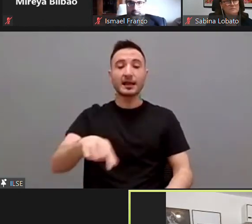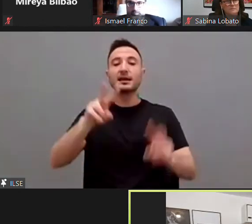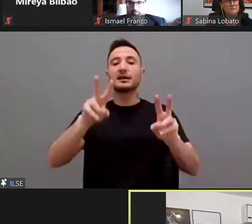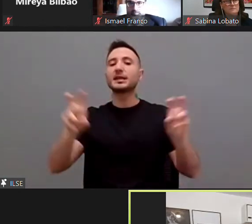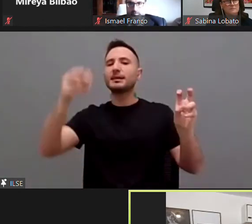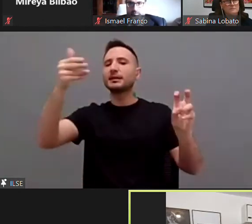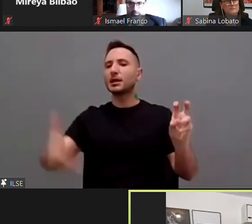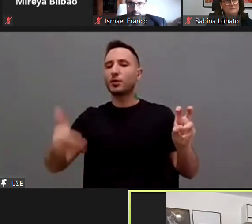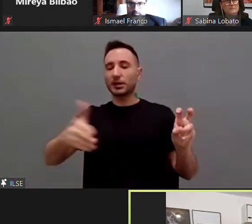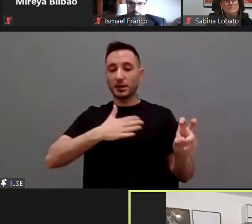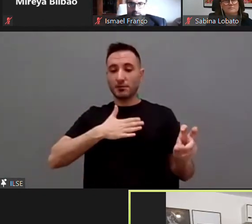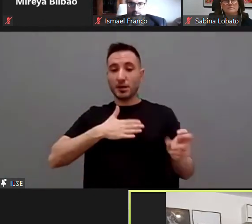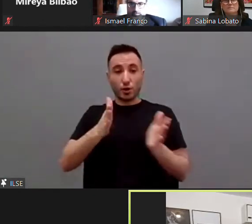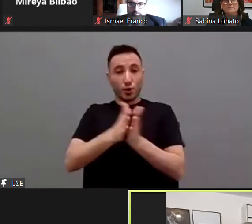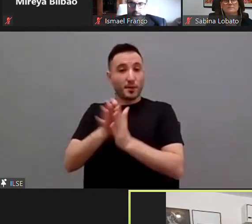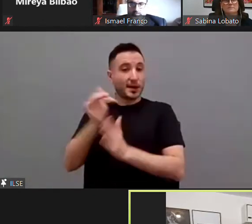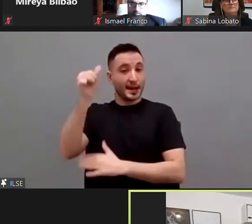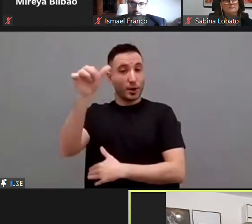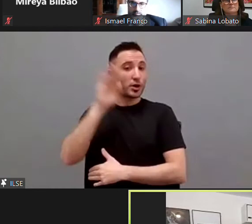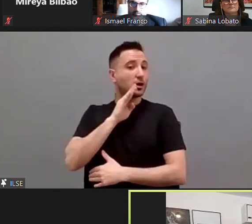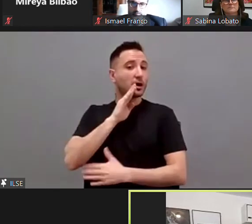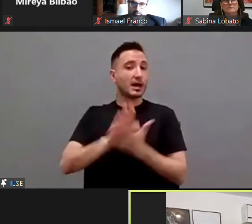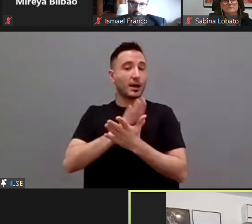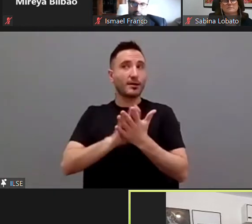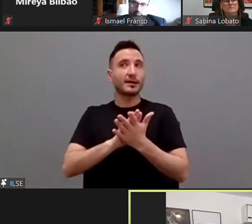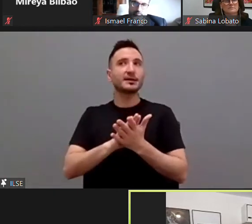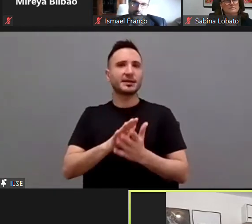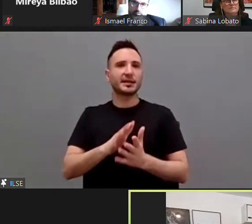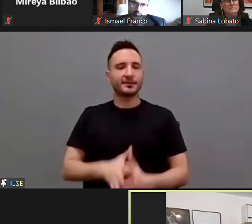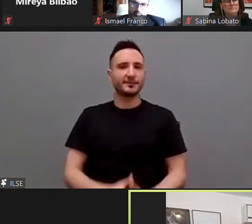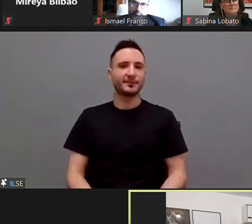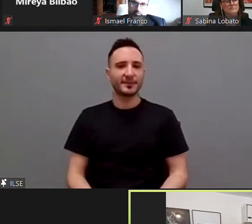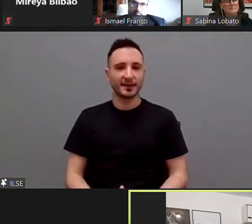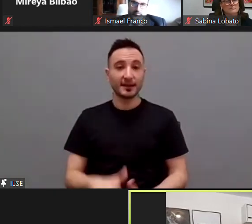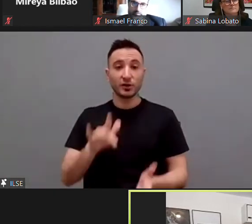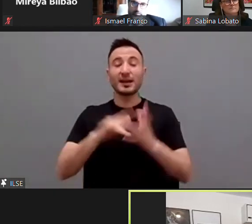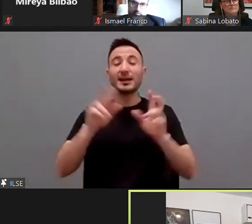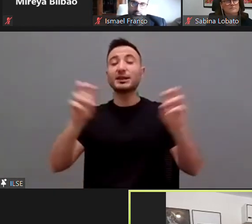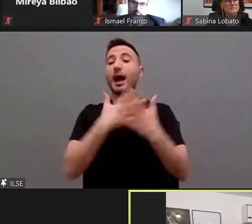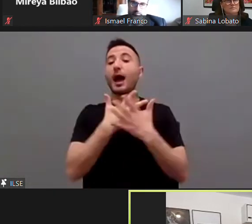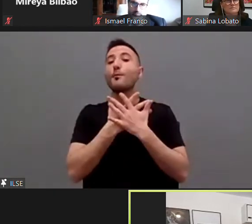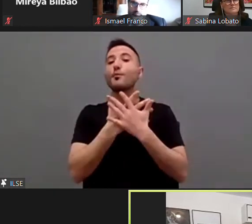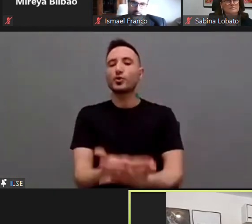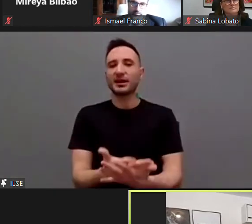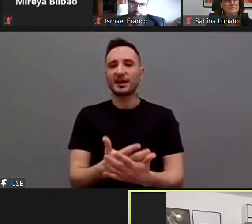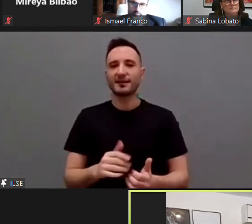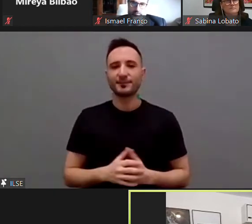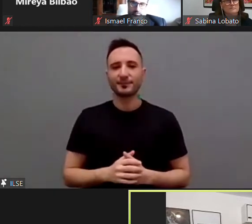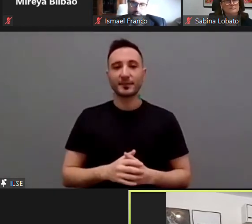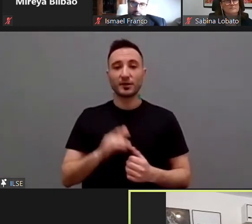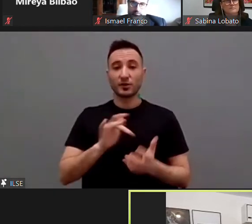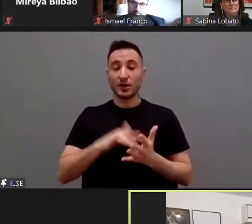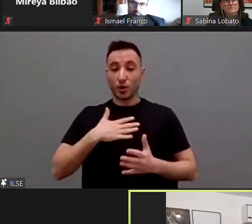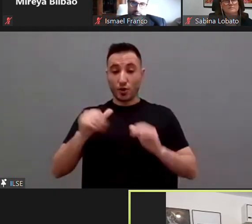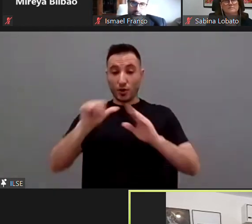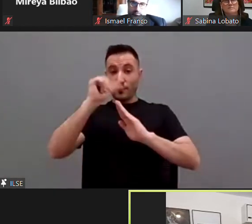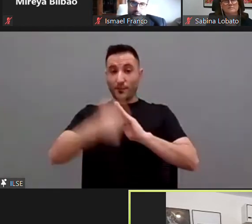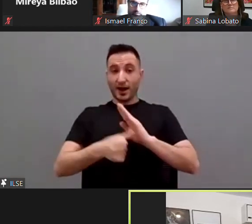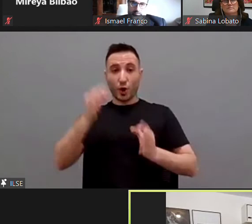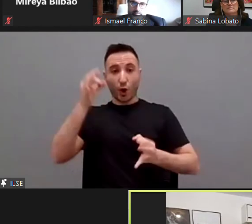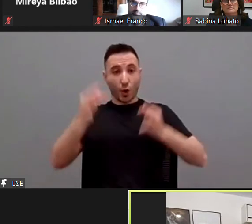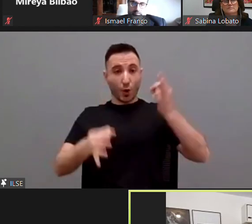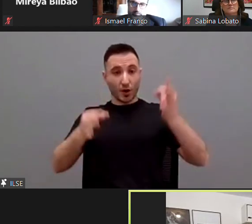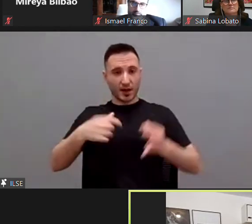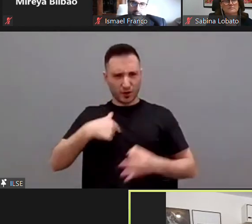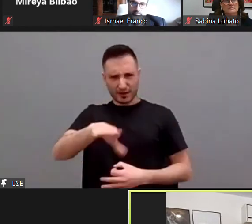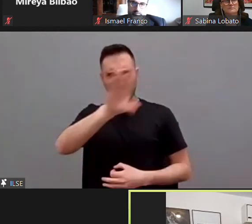mis compañeros decían que es fundamental la voluntariedad. Desde el marco jurídico yo entiendo por qué se dice el carácter voluntario,